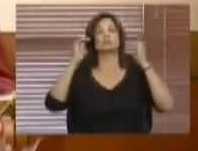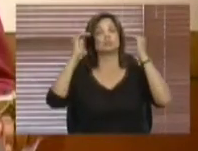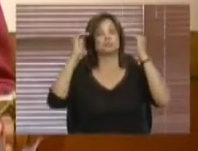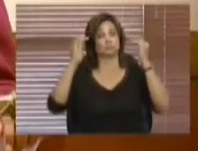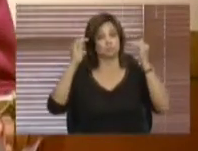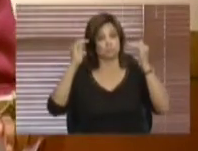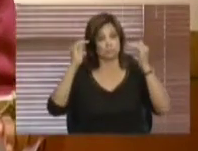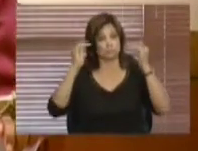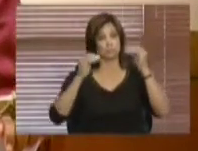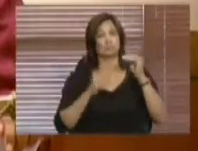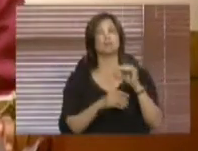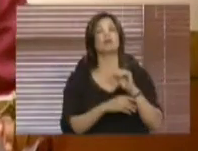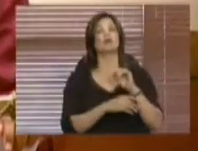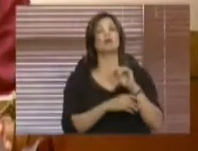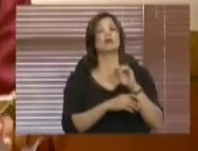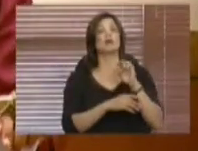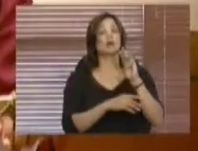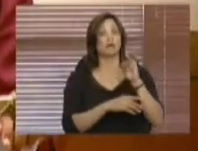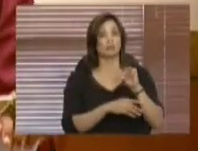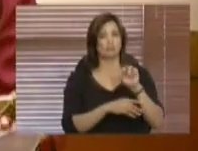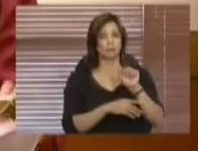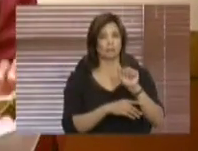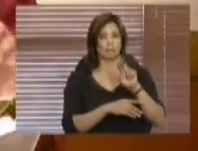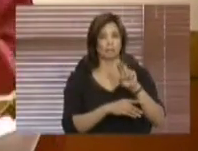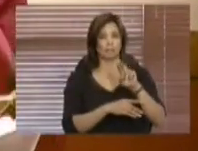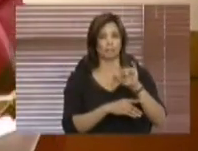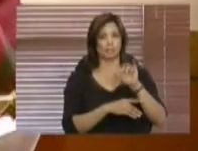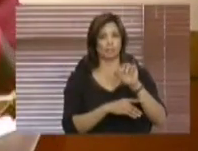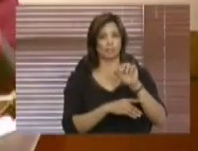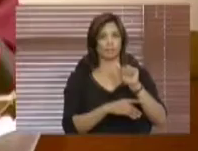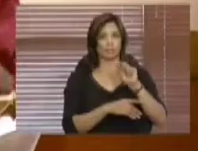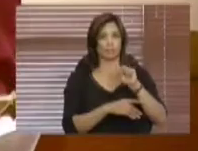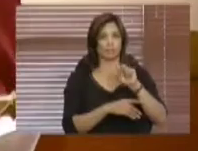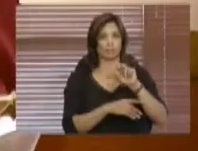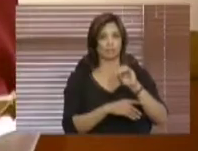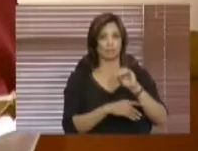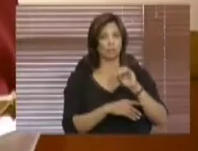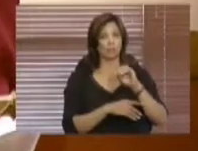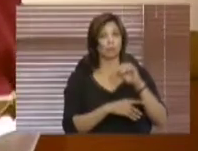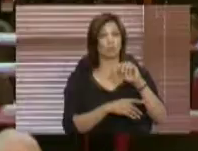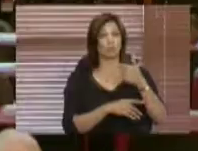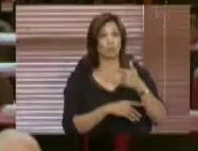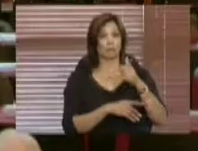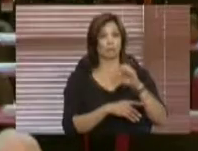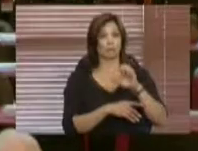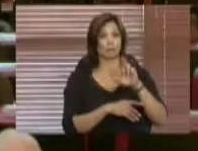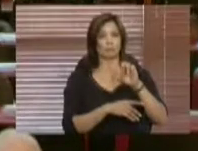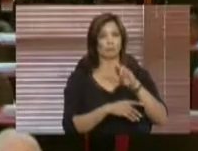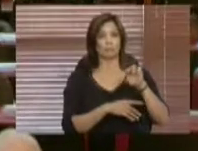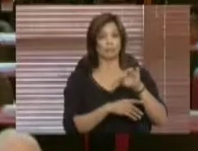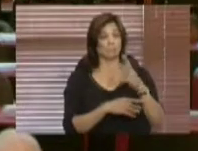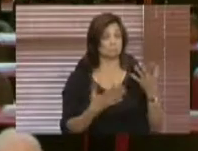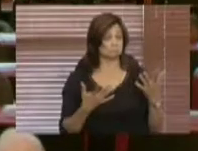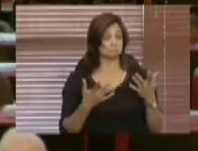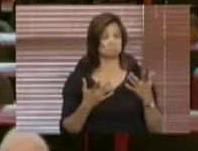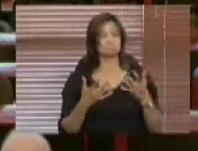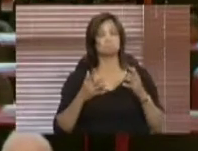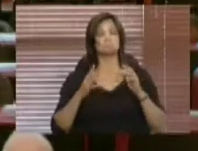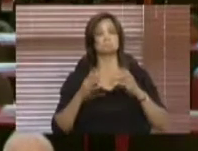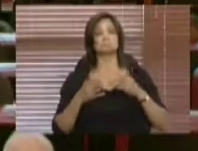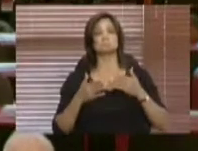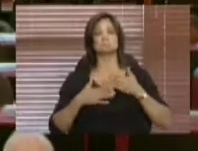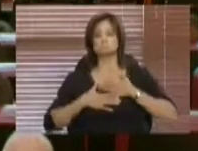Justicia, doctor Mariano Germán, quien tuvo la delicadeza y